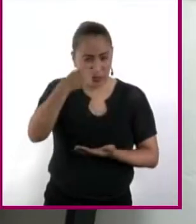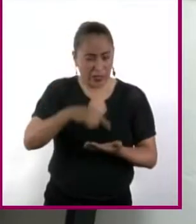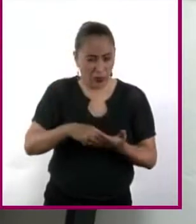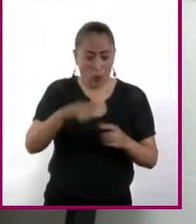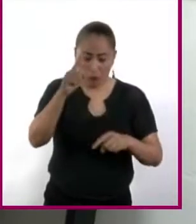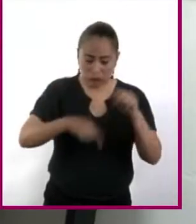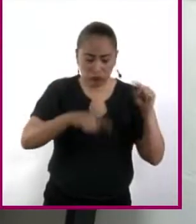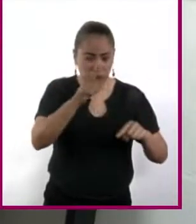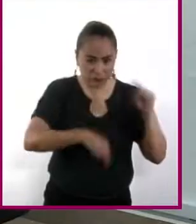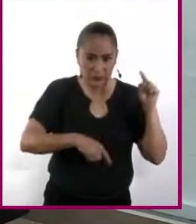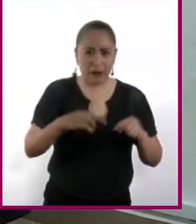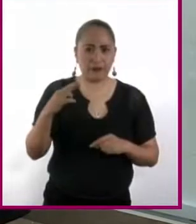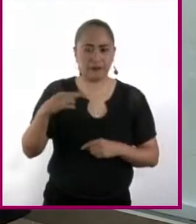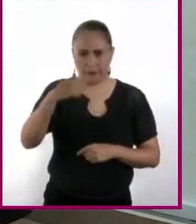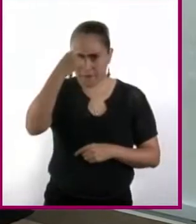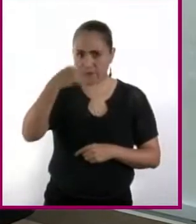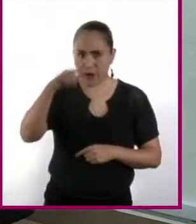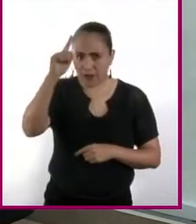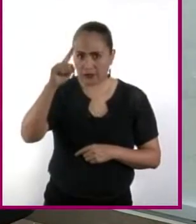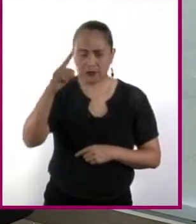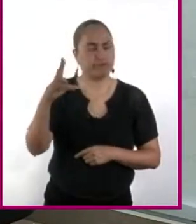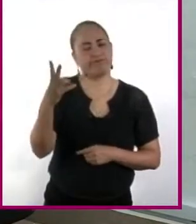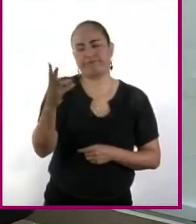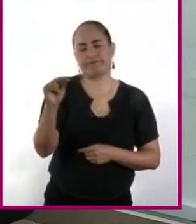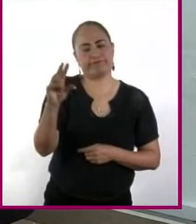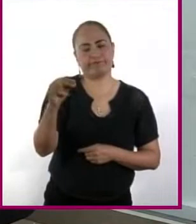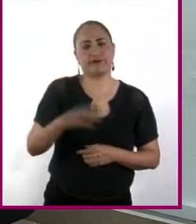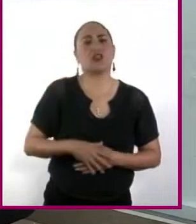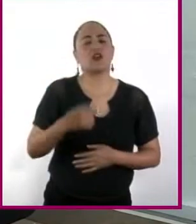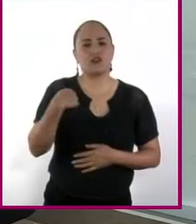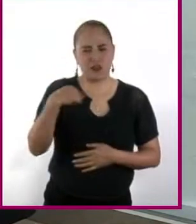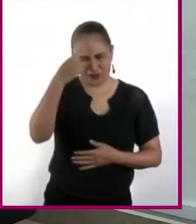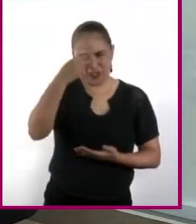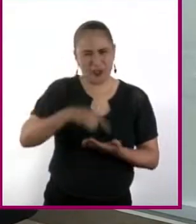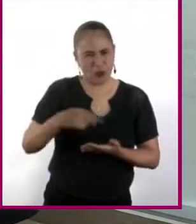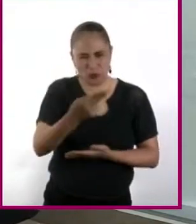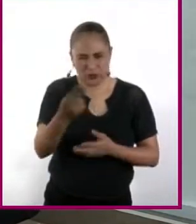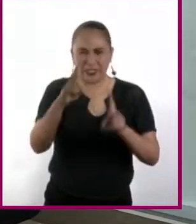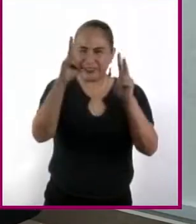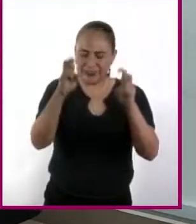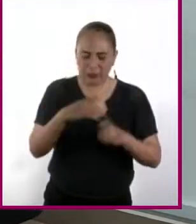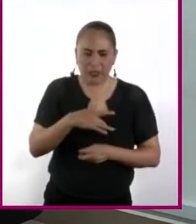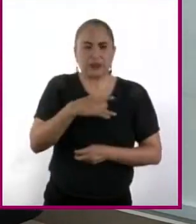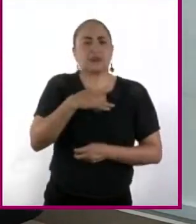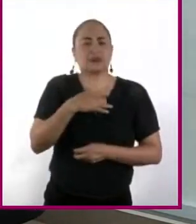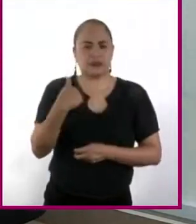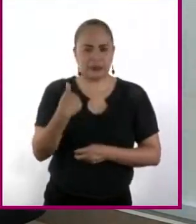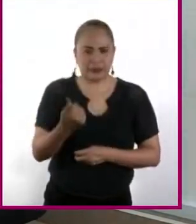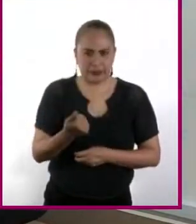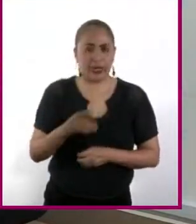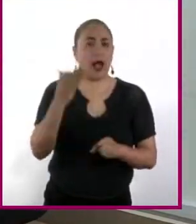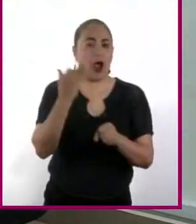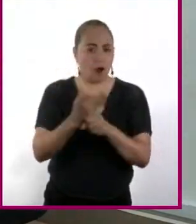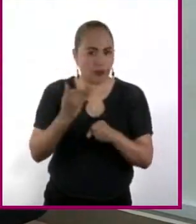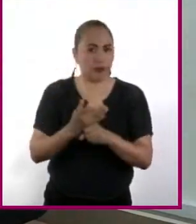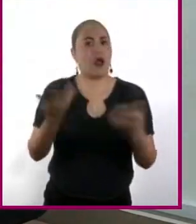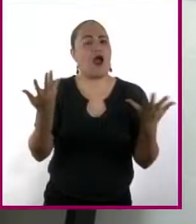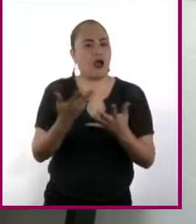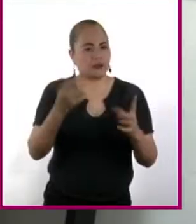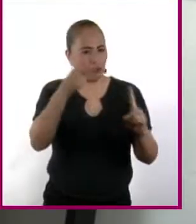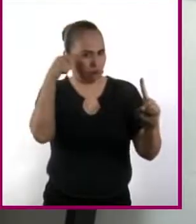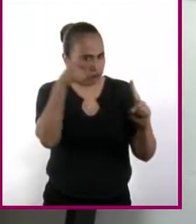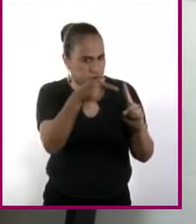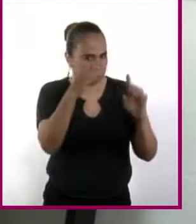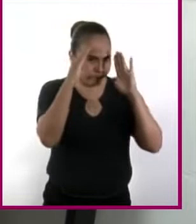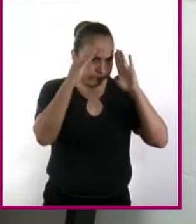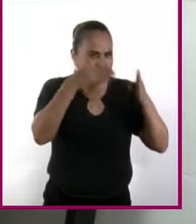deshacerse de ella o atacarla. Bueno, veo que han podido sensibilizarse un poco con este tema, pero creo que es momento de que pongamos el foco en